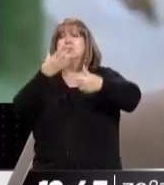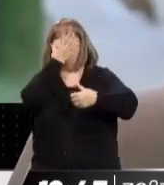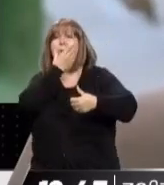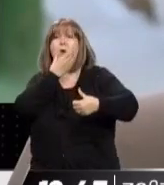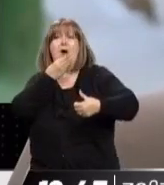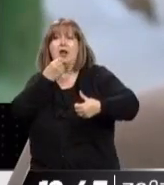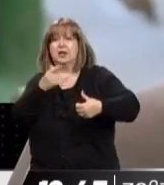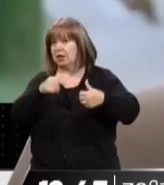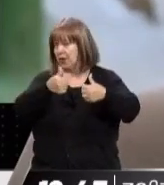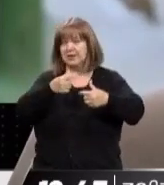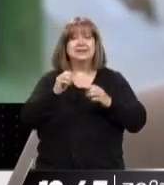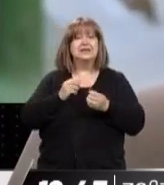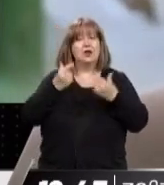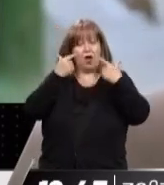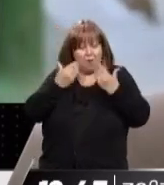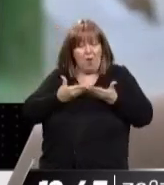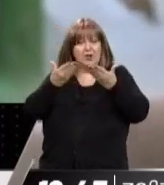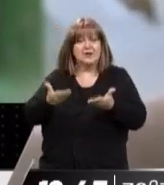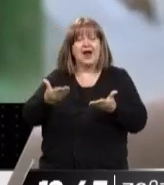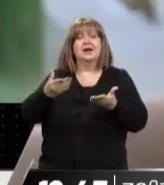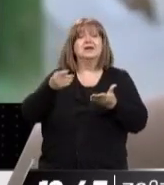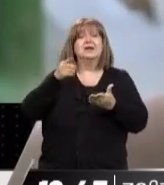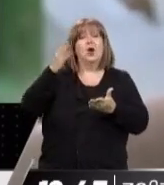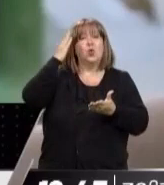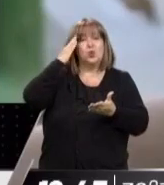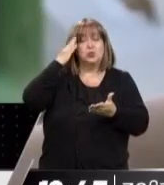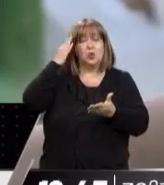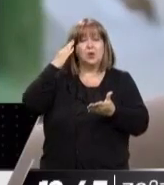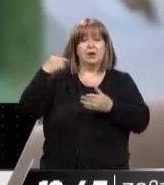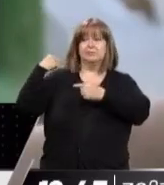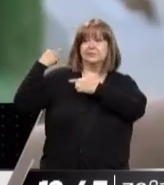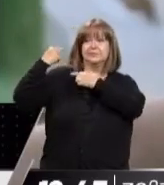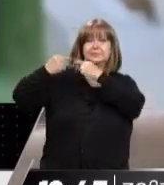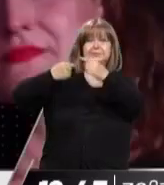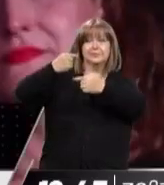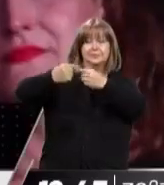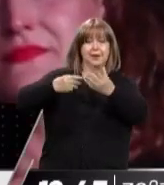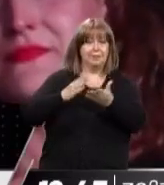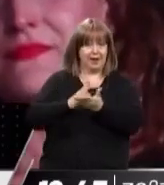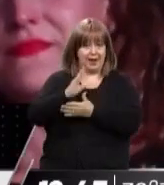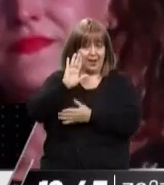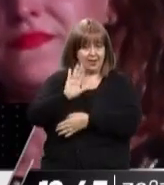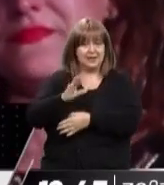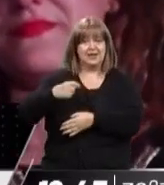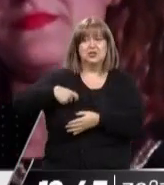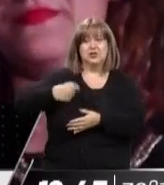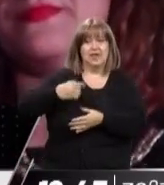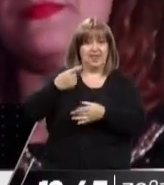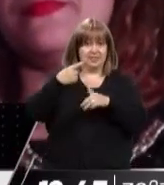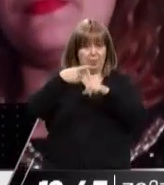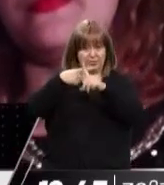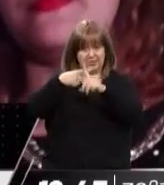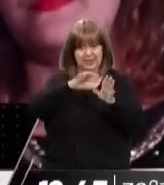es demostrar nuestra cultura y llevarla de generación en generación y hacerle un bien a la sociedad. ¿Te vas a presentar como candidata para